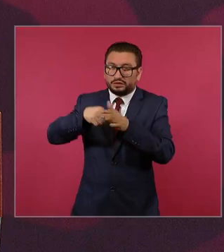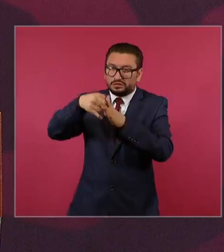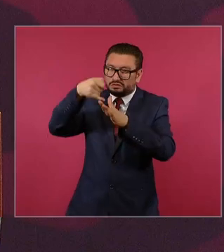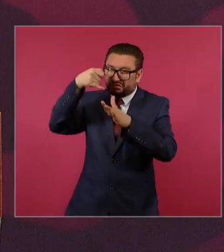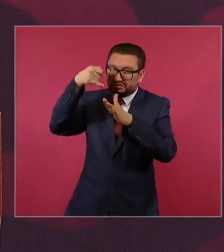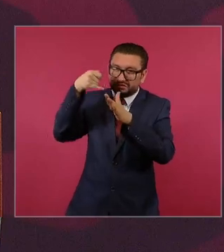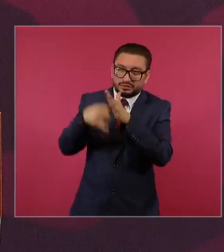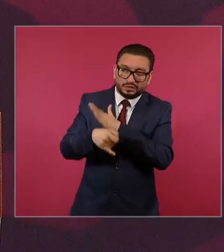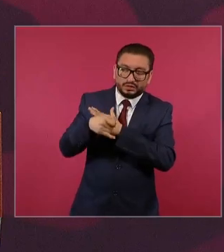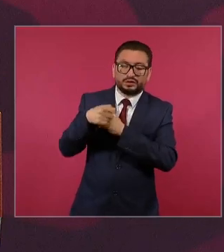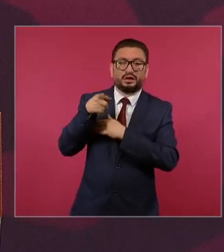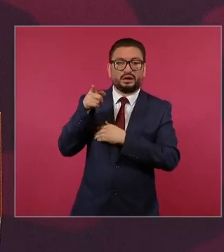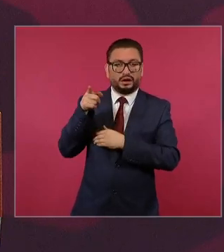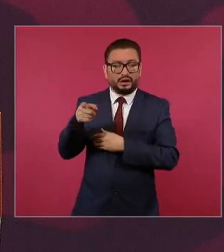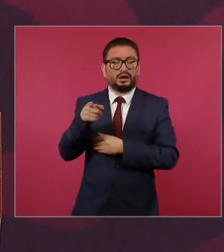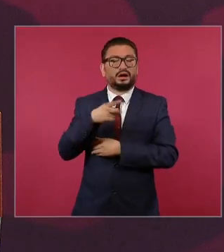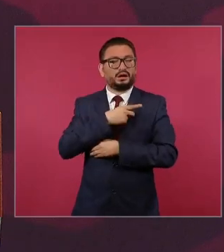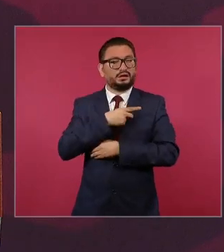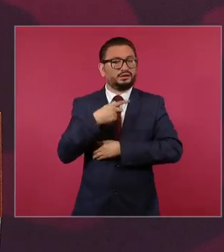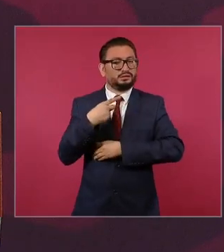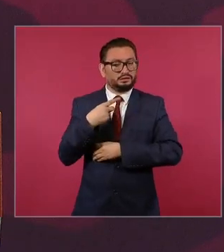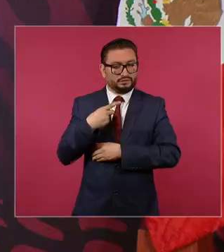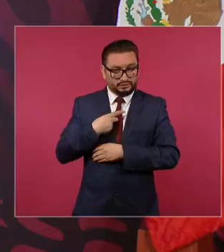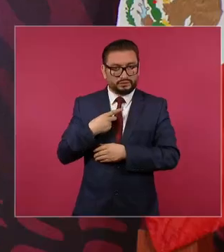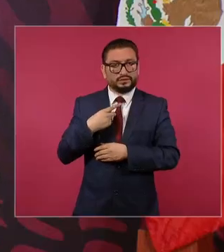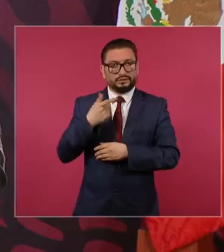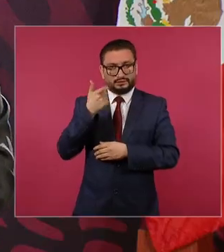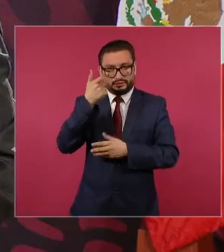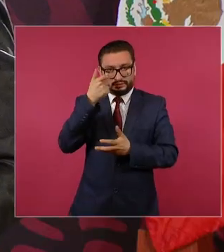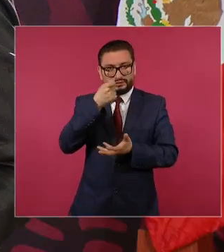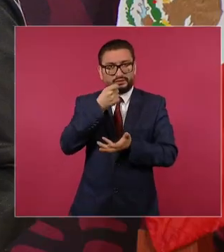es que deben de destinar